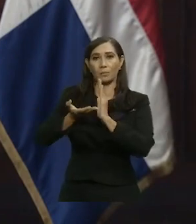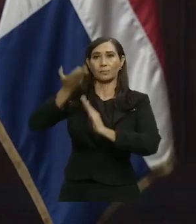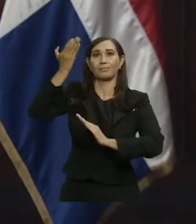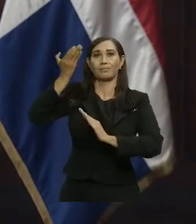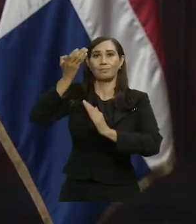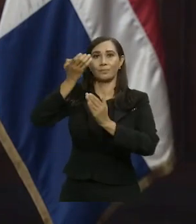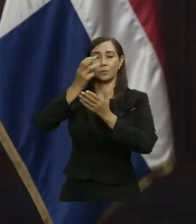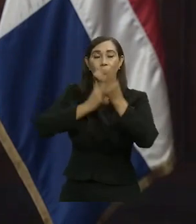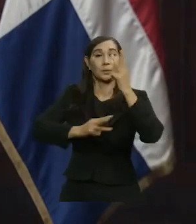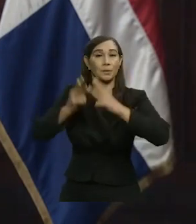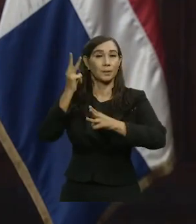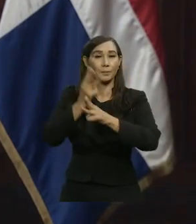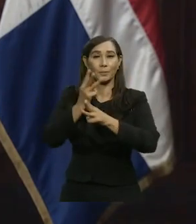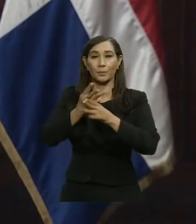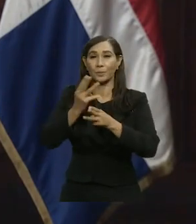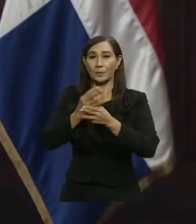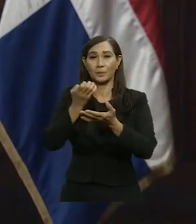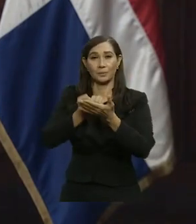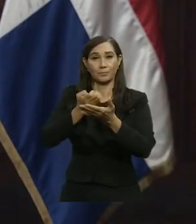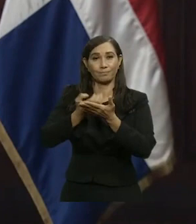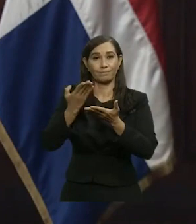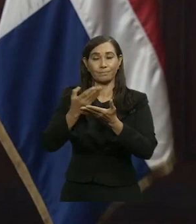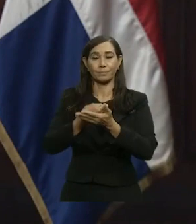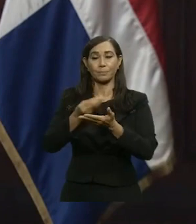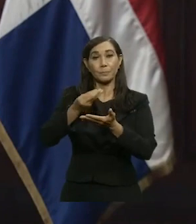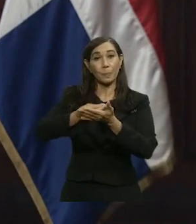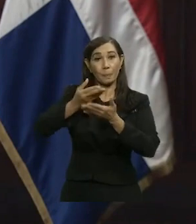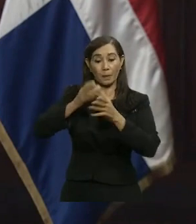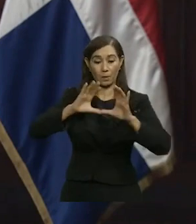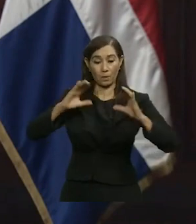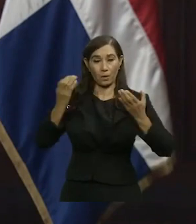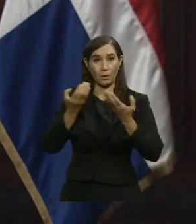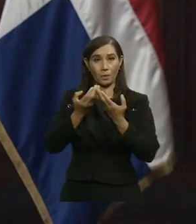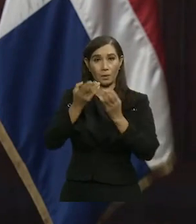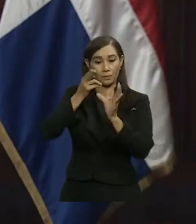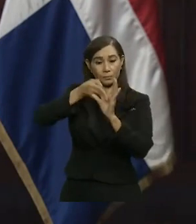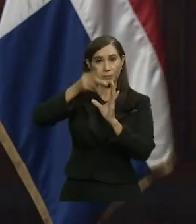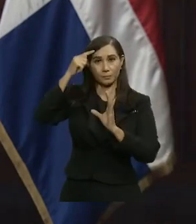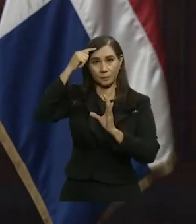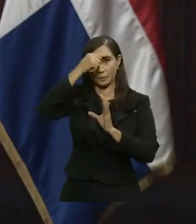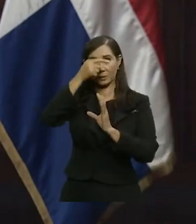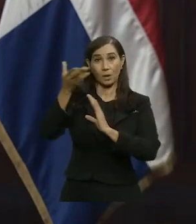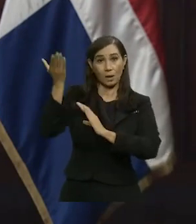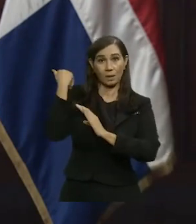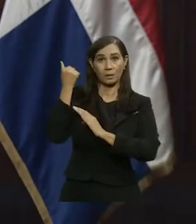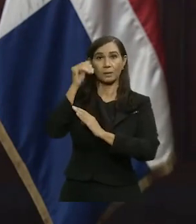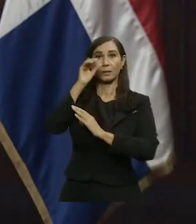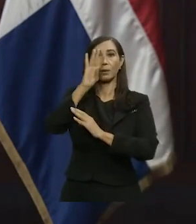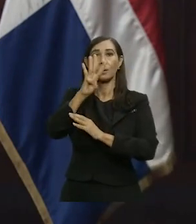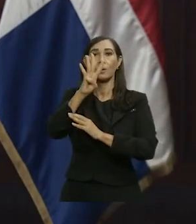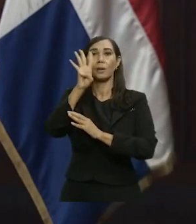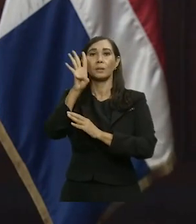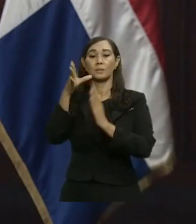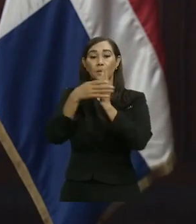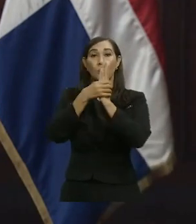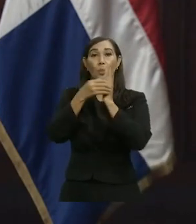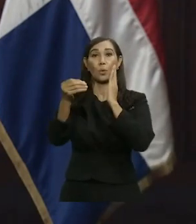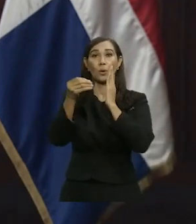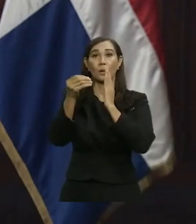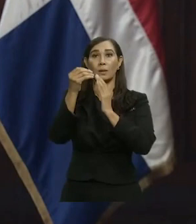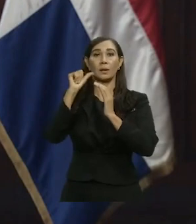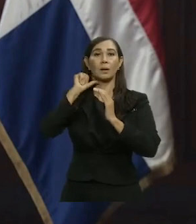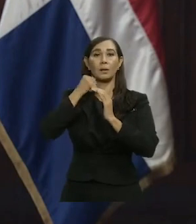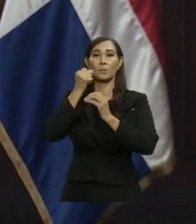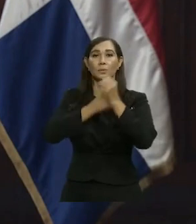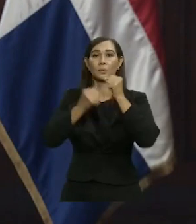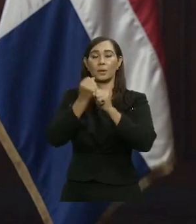economía mundial y en la nuestra. El precio del barril de petróleo era de $45 en agosto del 2020, es